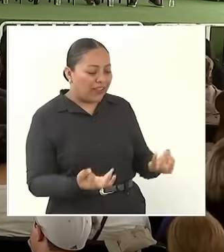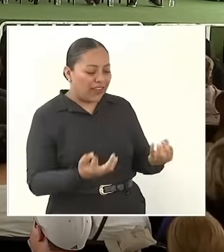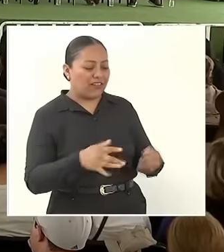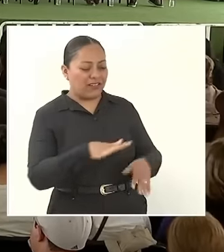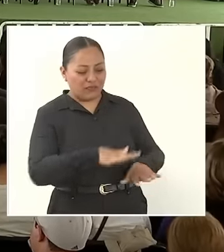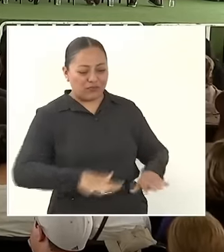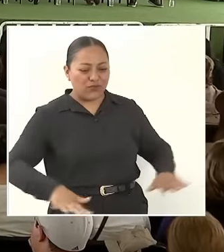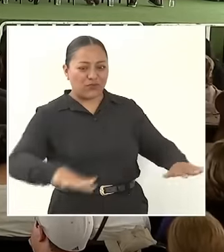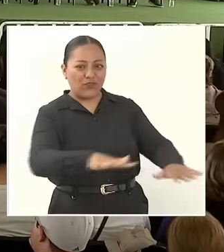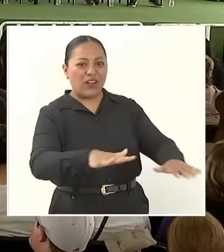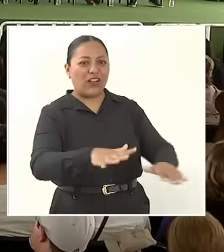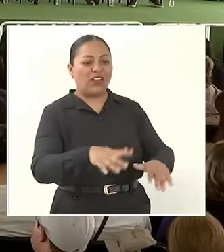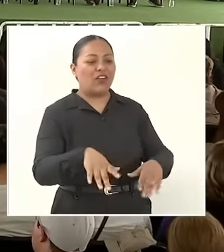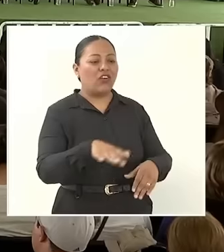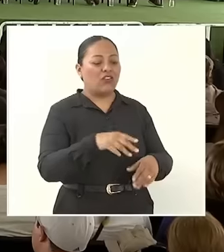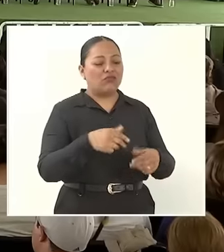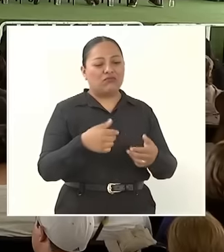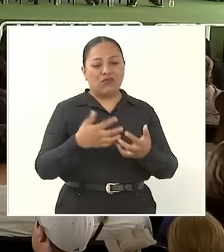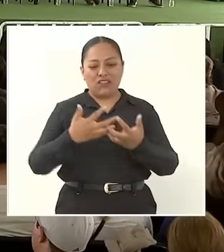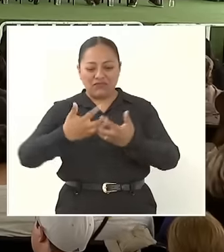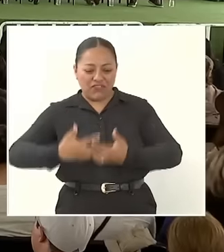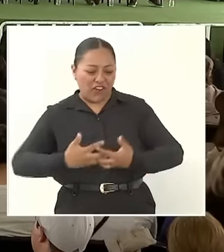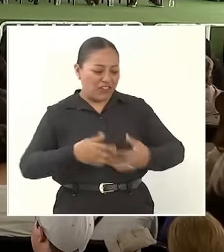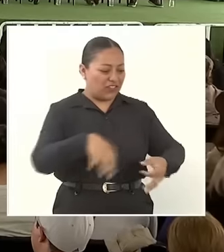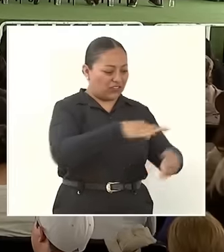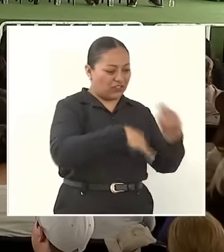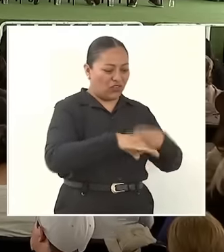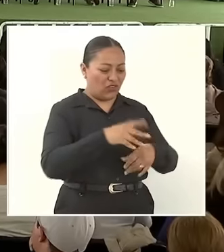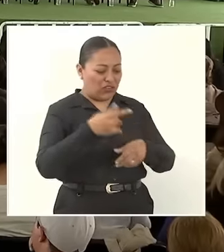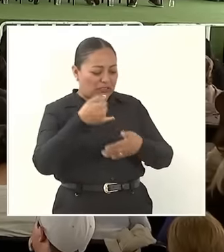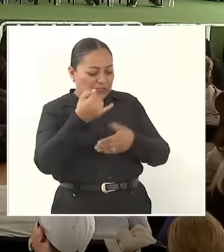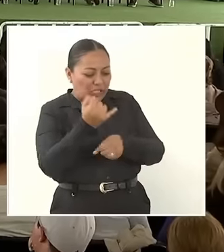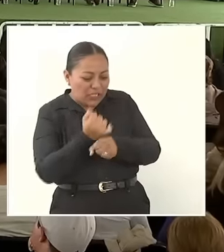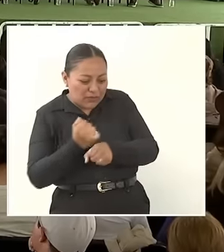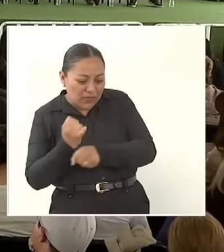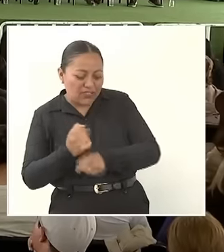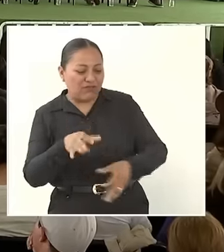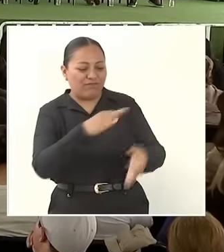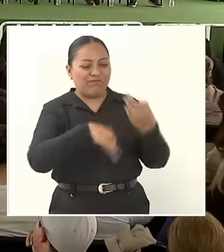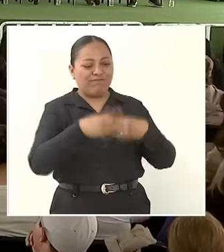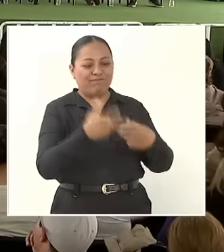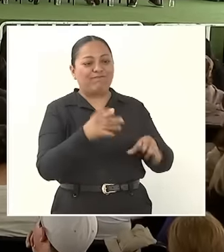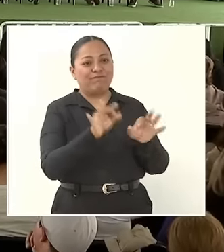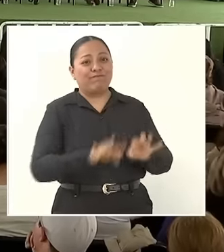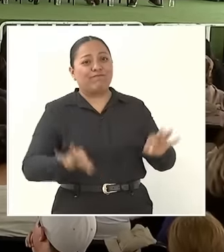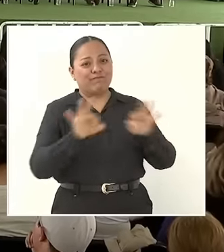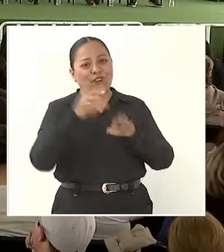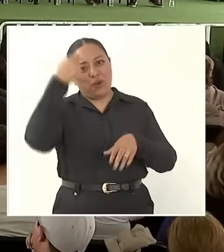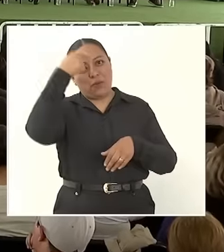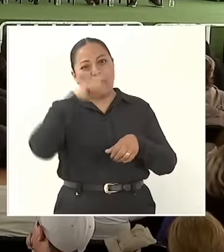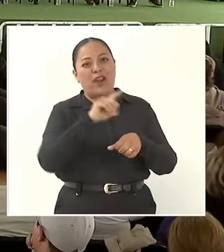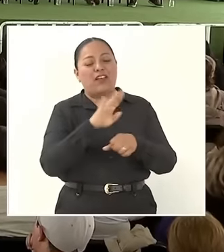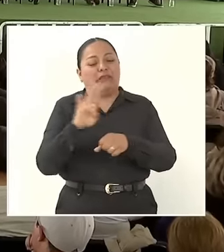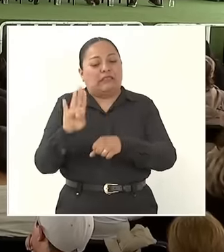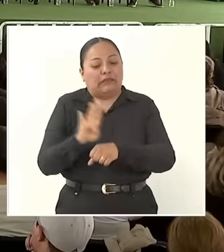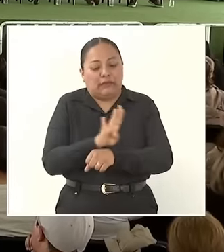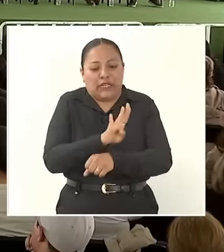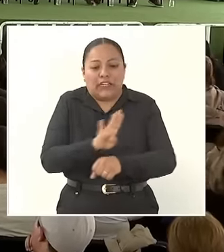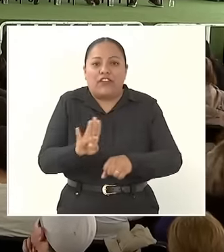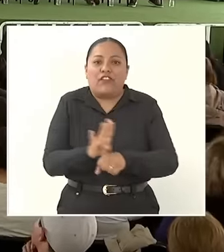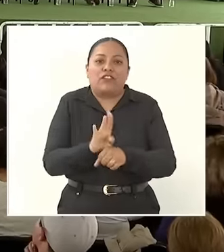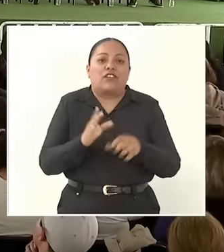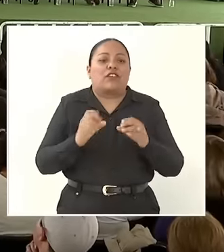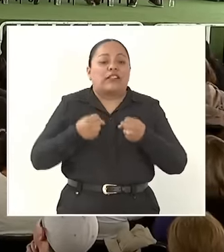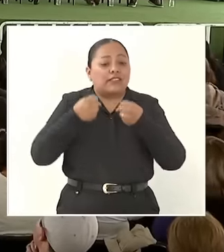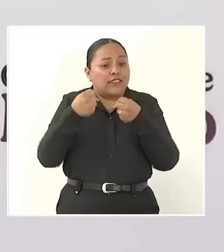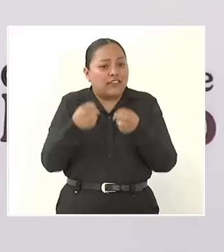suelos, hidrológicos, hidráulicos, entre otros, son esenciales para garantizar el diseño seguro y eficiente